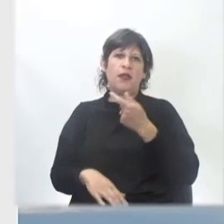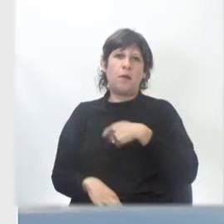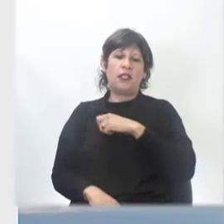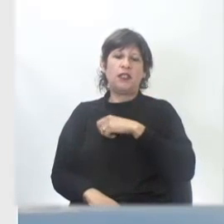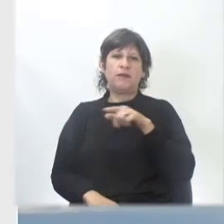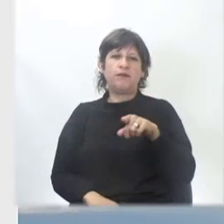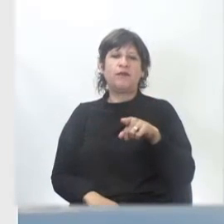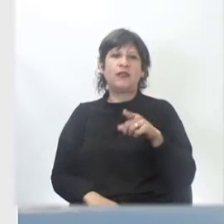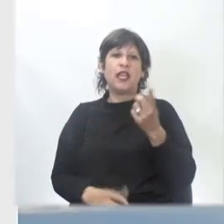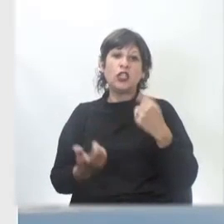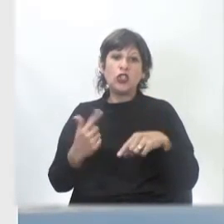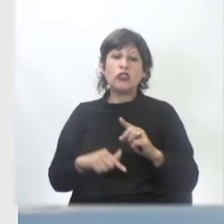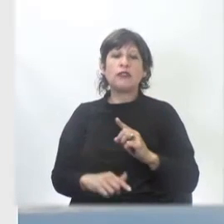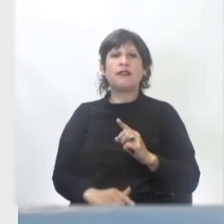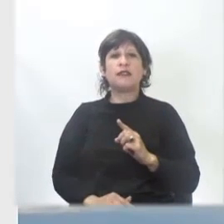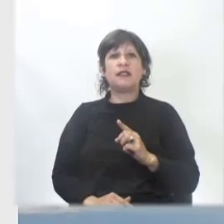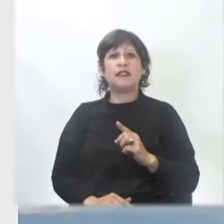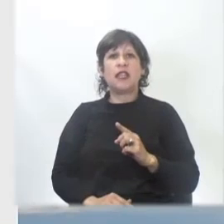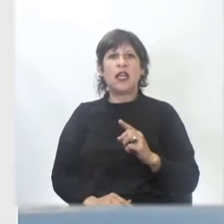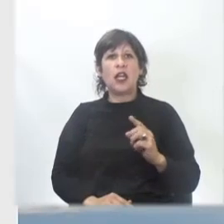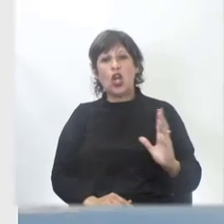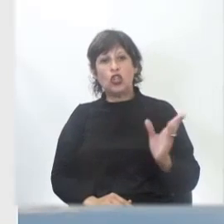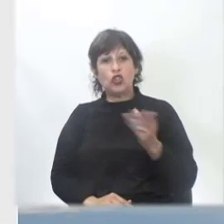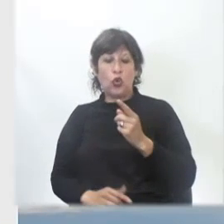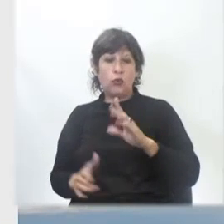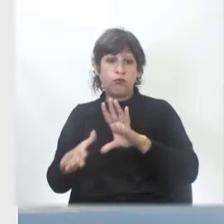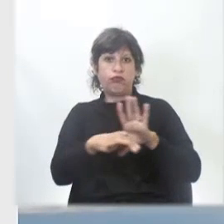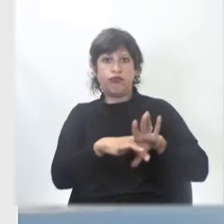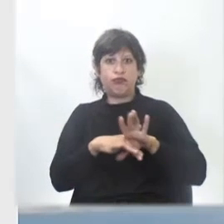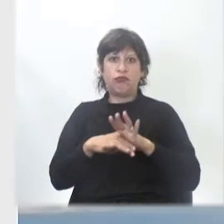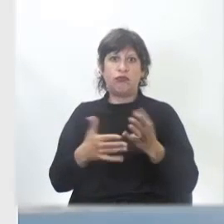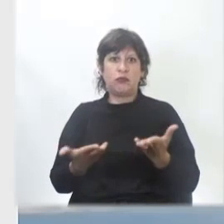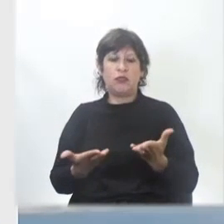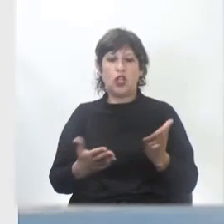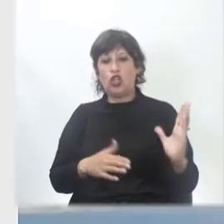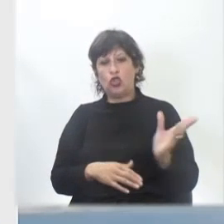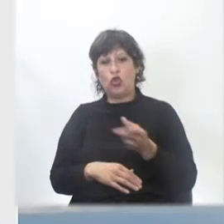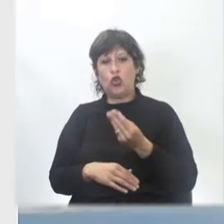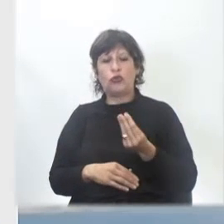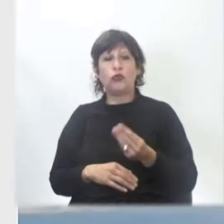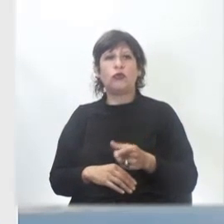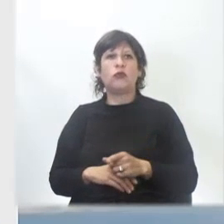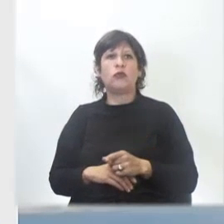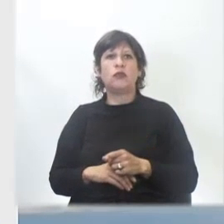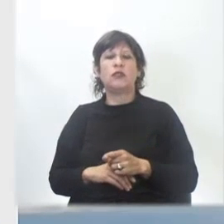Entonces, presidente, todos coinciden en algo. Todos.